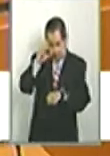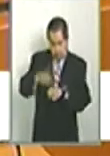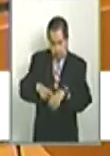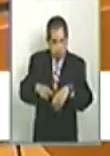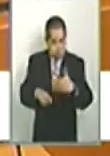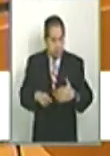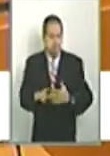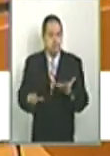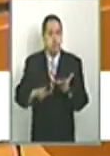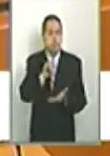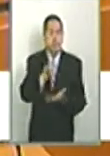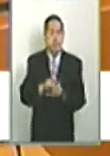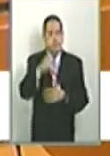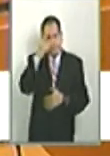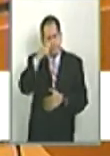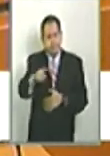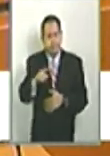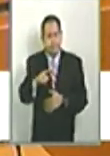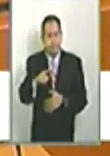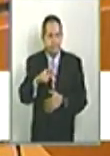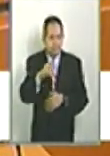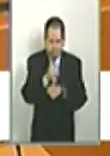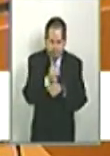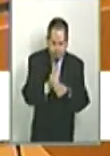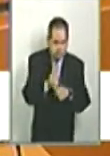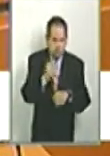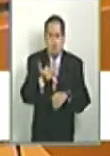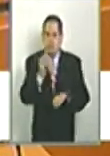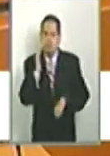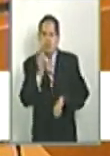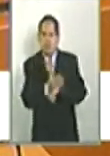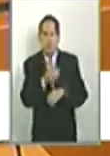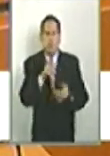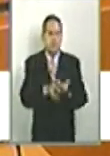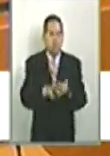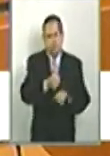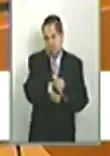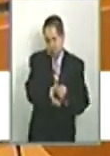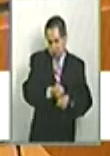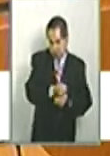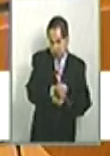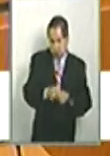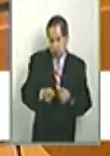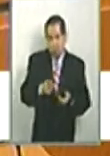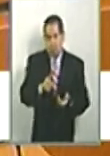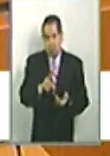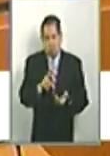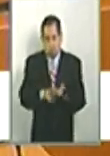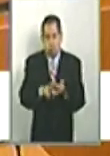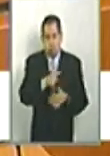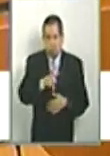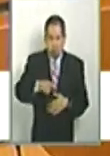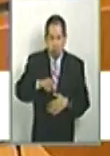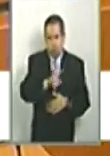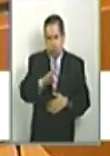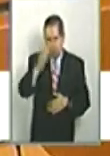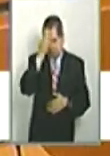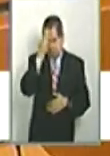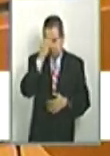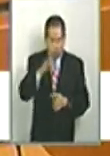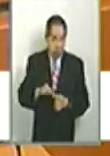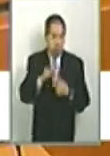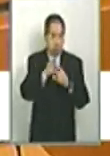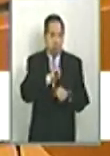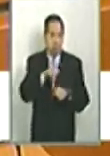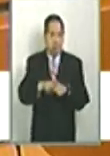la ley general para prevenir, investigar y sancionar la tortura, en donde debo hacer un reconocimiento especial